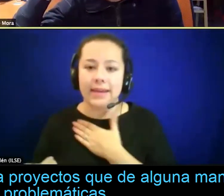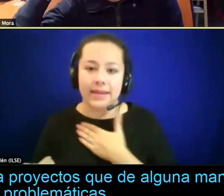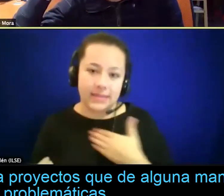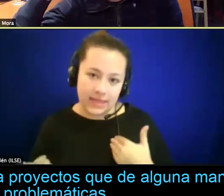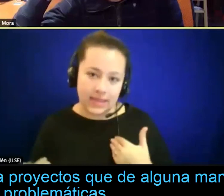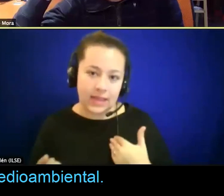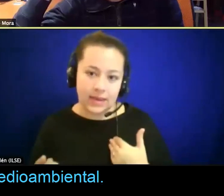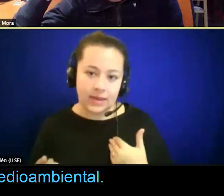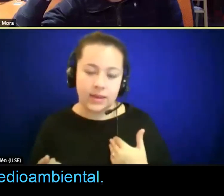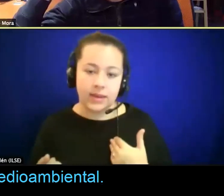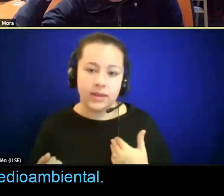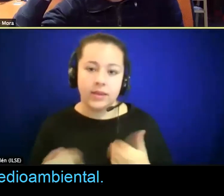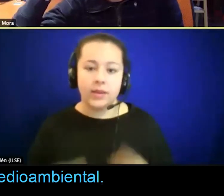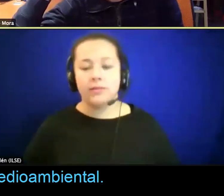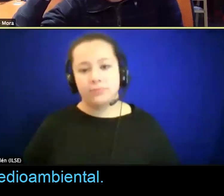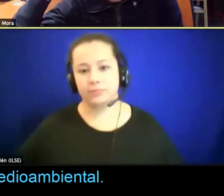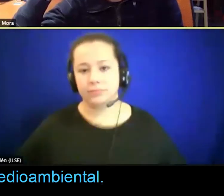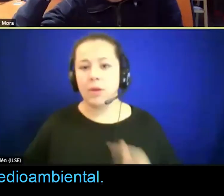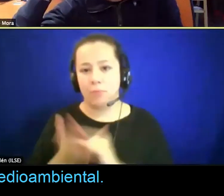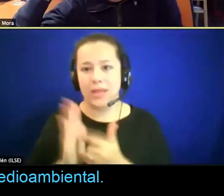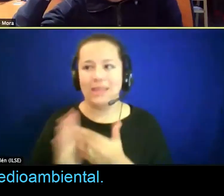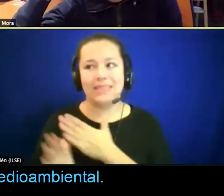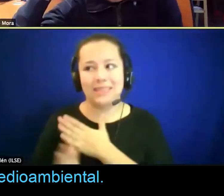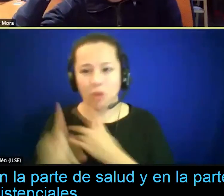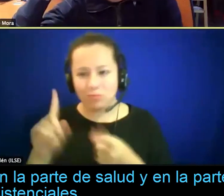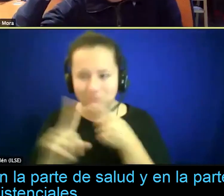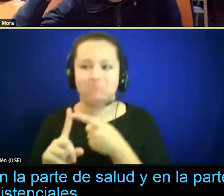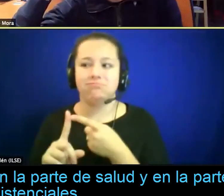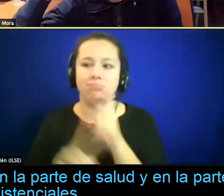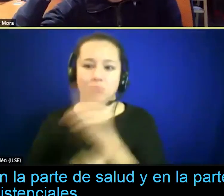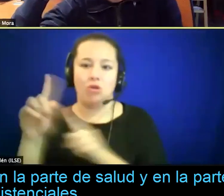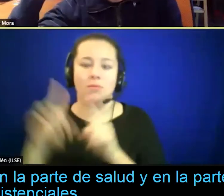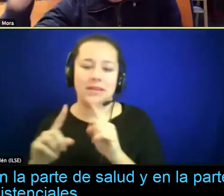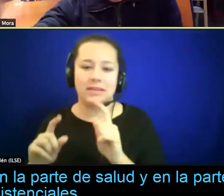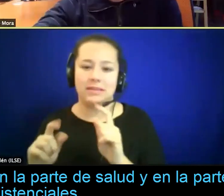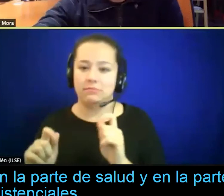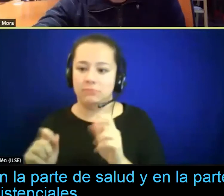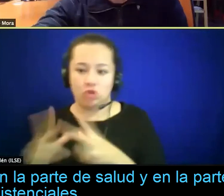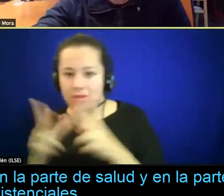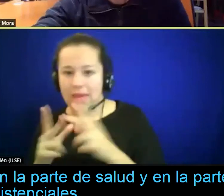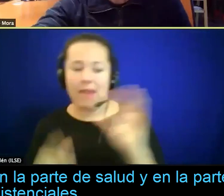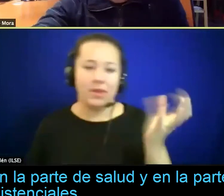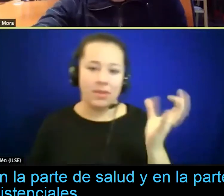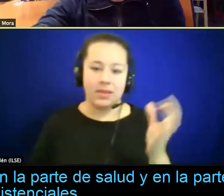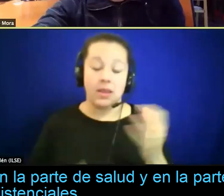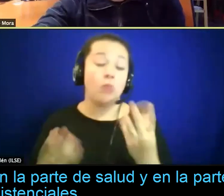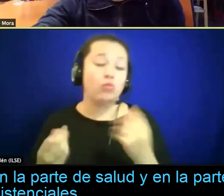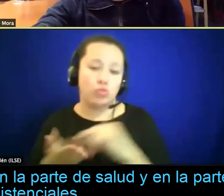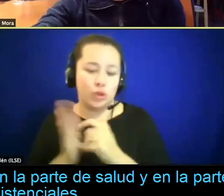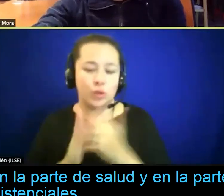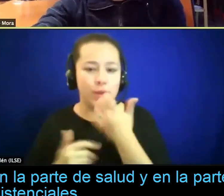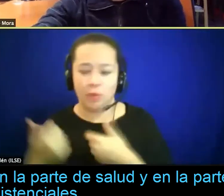resolver problemáticas, ¿no? A nivel social y medioambiental. Tenemos proyectos que se enfocan en la parte de salud y en la